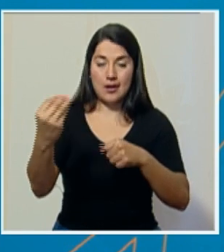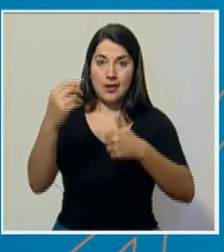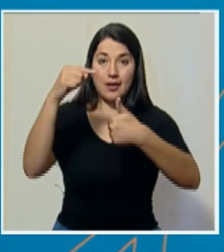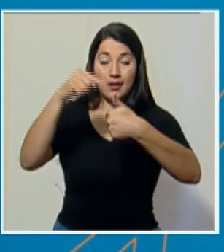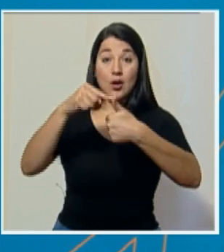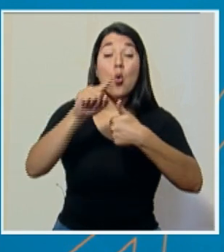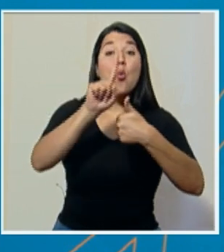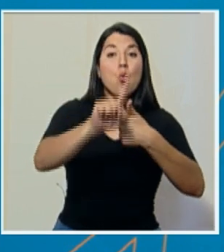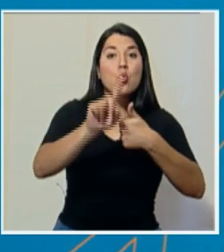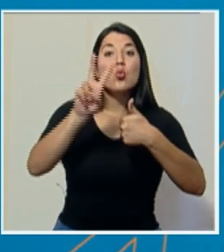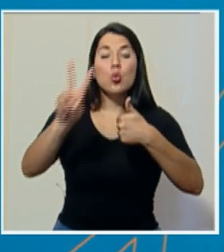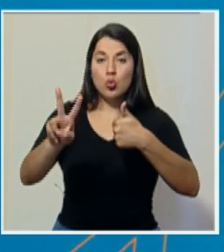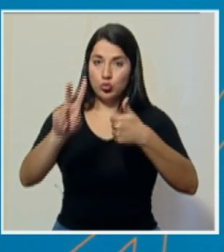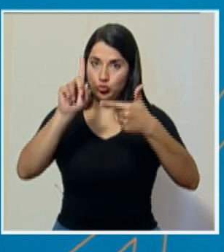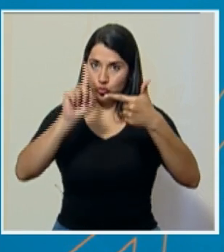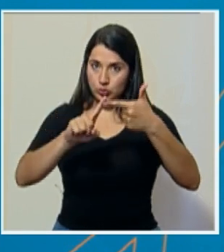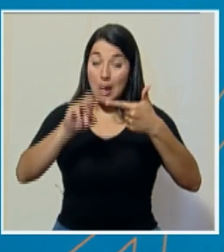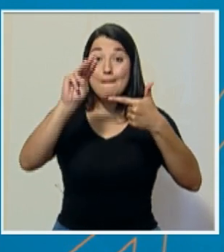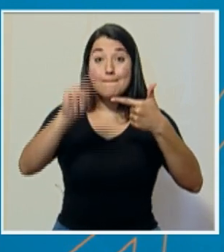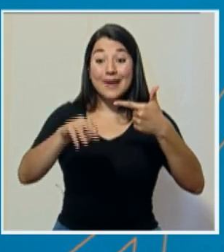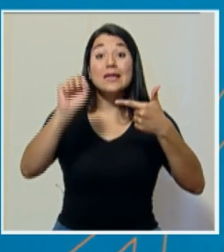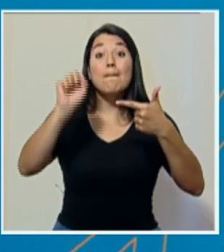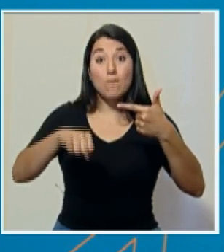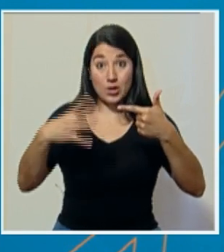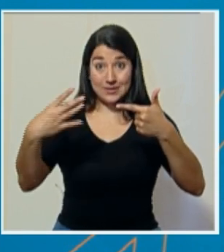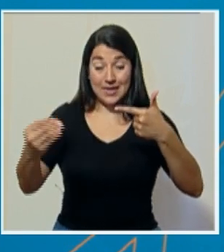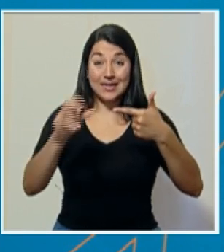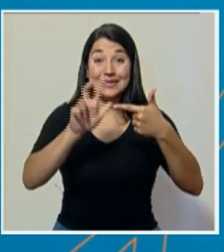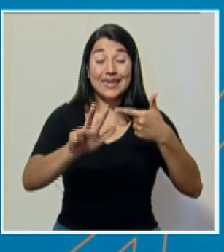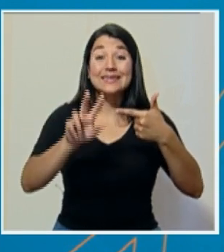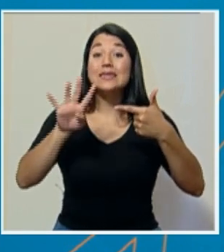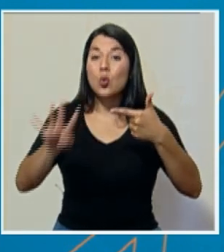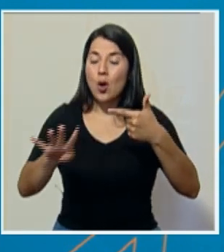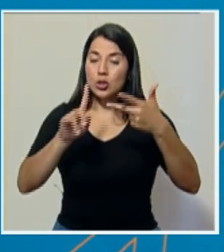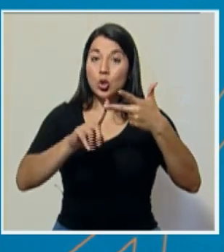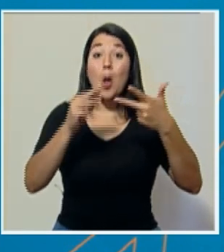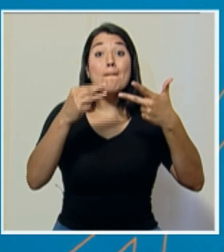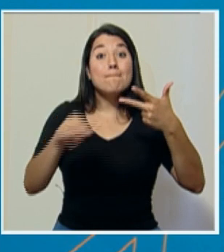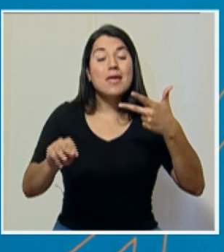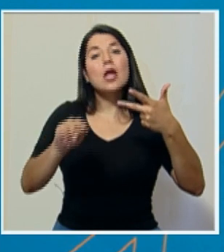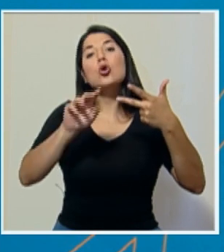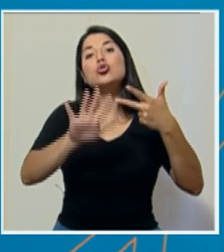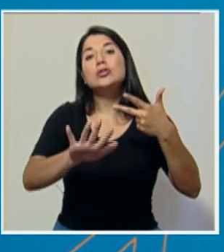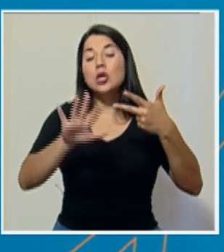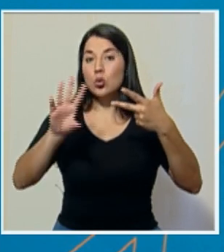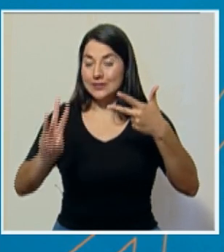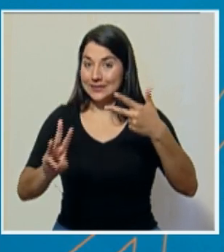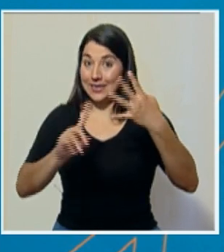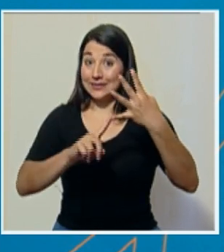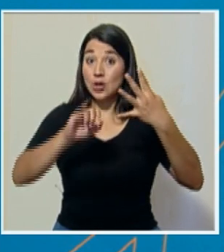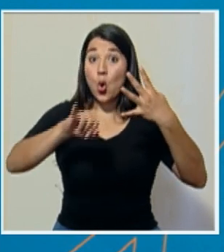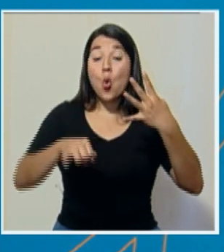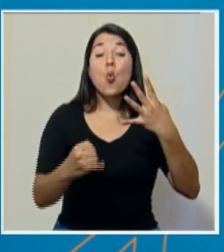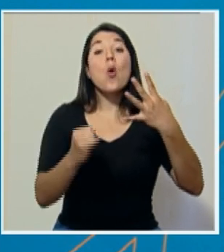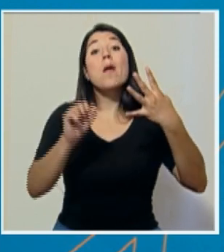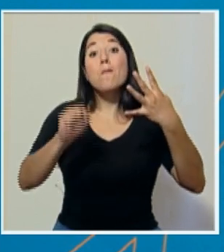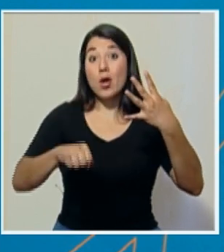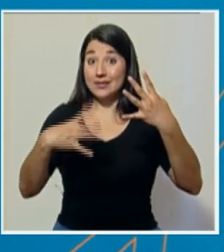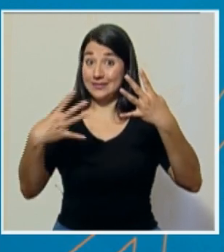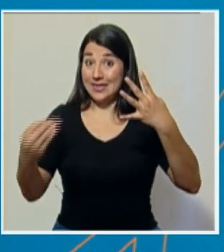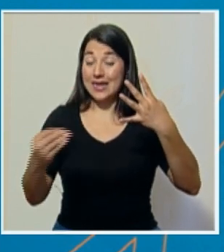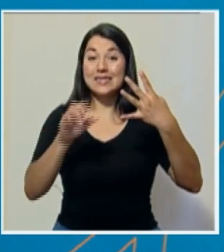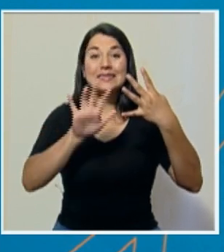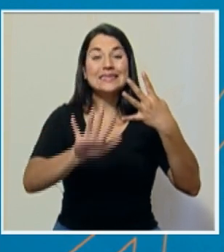las placas 1 y 2, martes 3 y 4, miércoles 5 y 6,